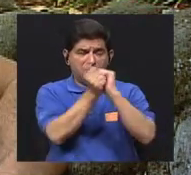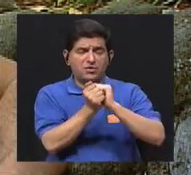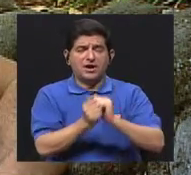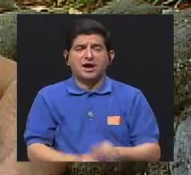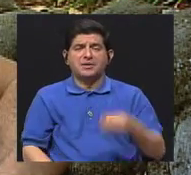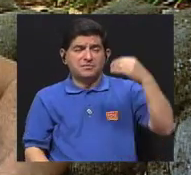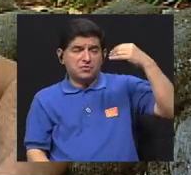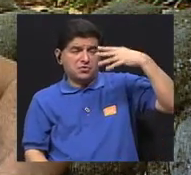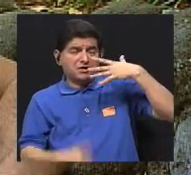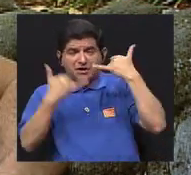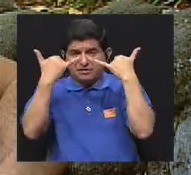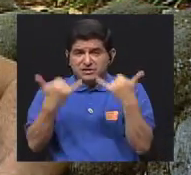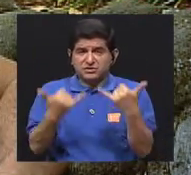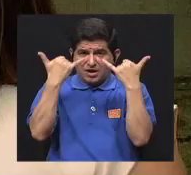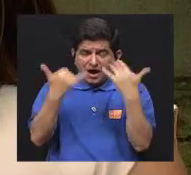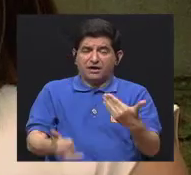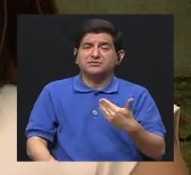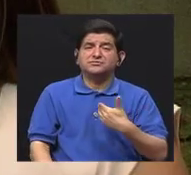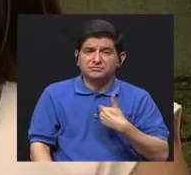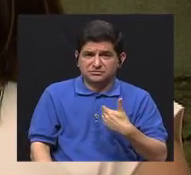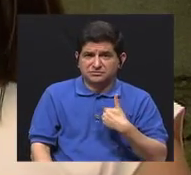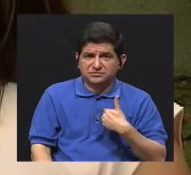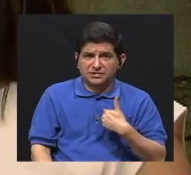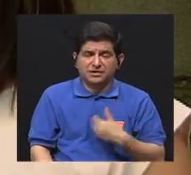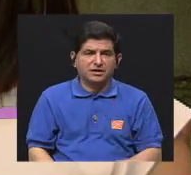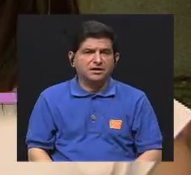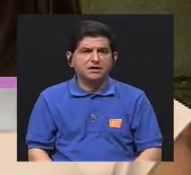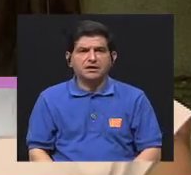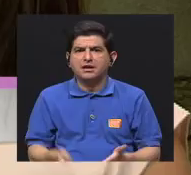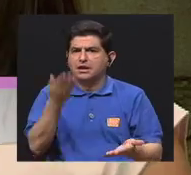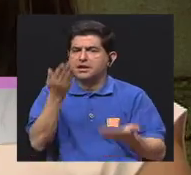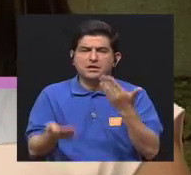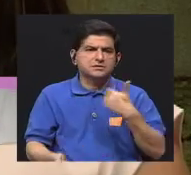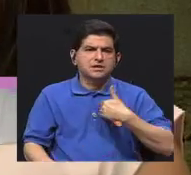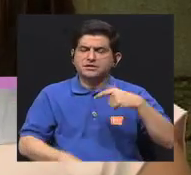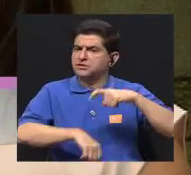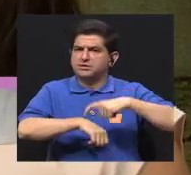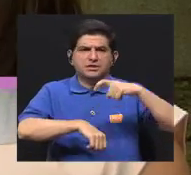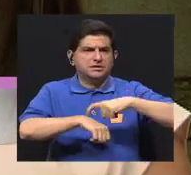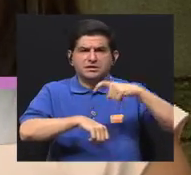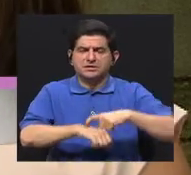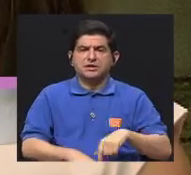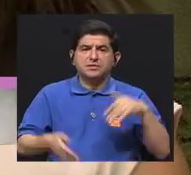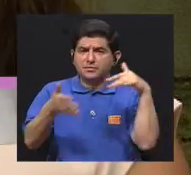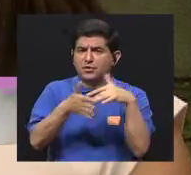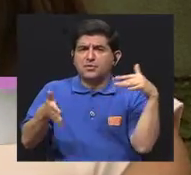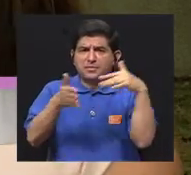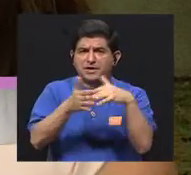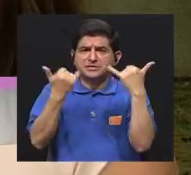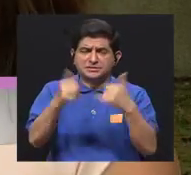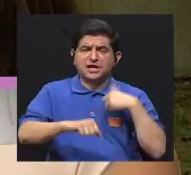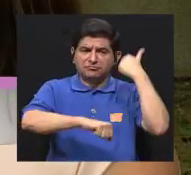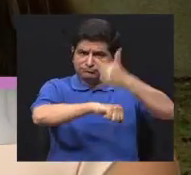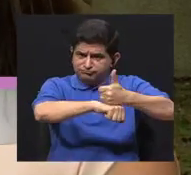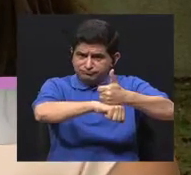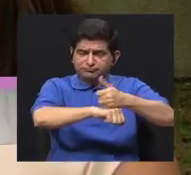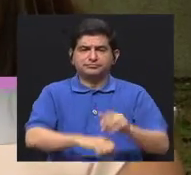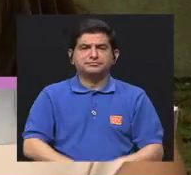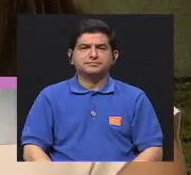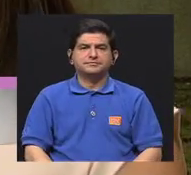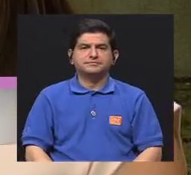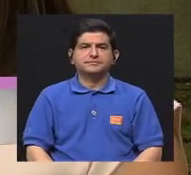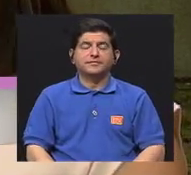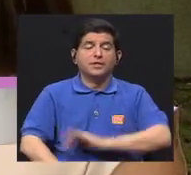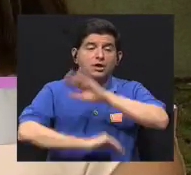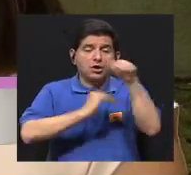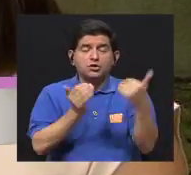la radiación que estamos recibiendo actualmente y no haya transcurrido el tiempo necesario para que esos estudios se hayan concretado.